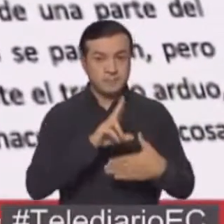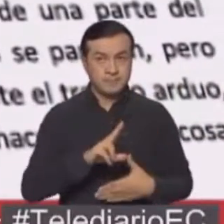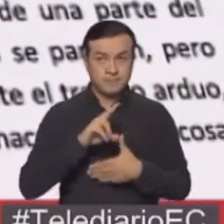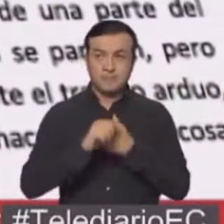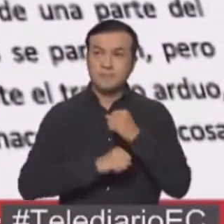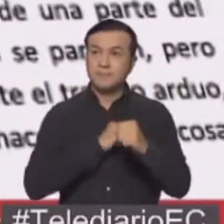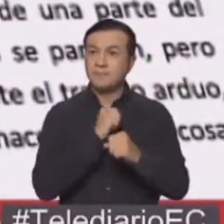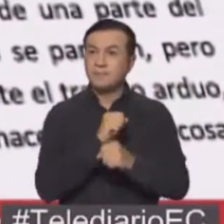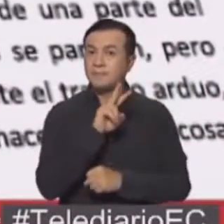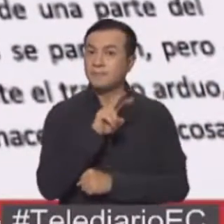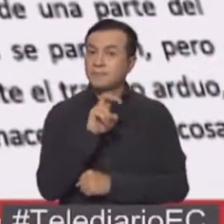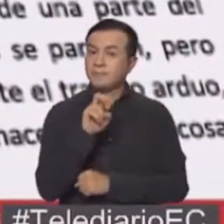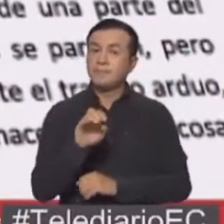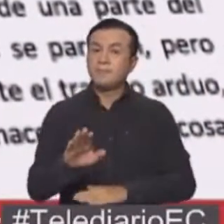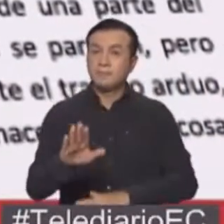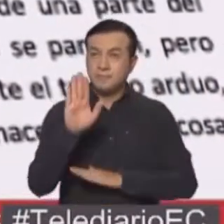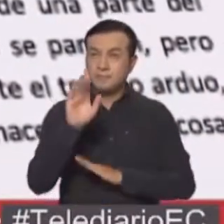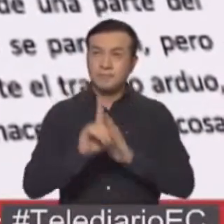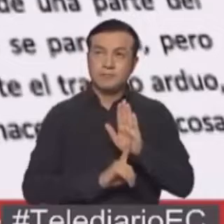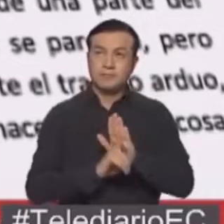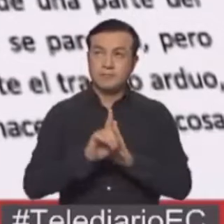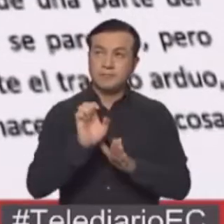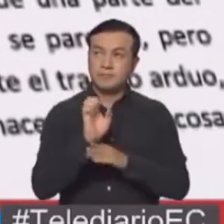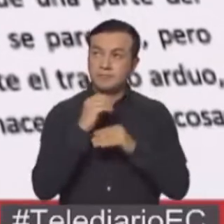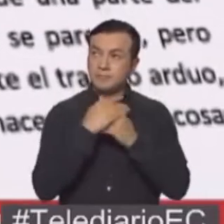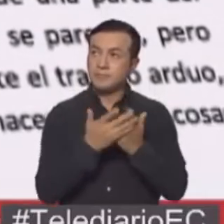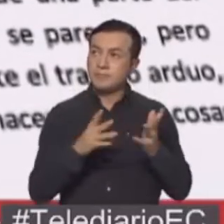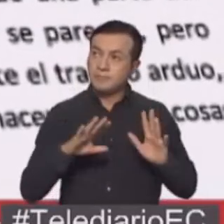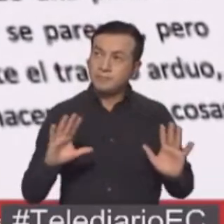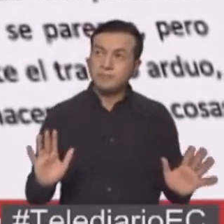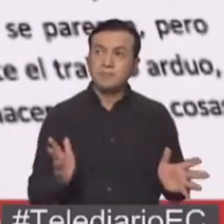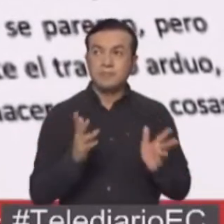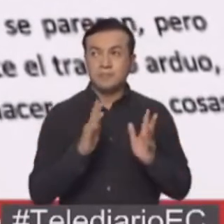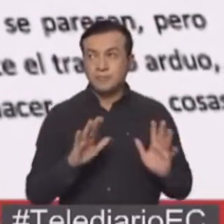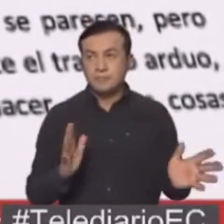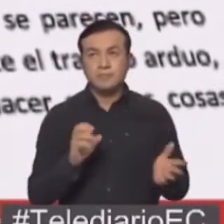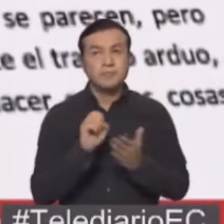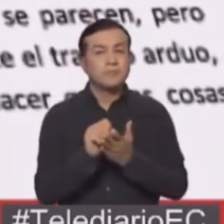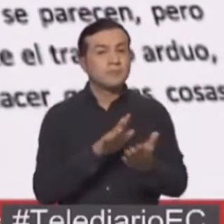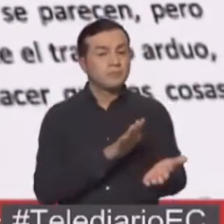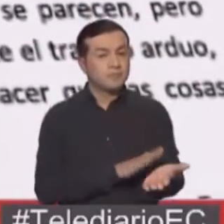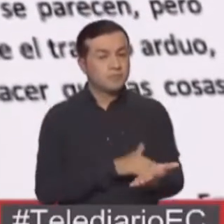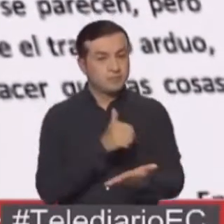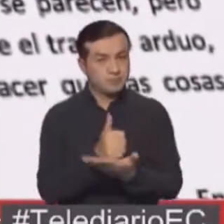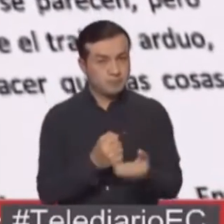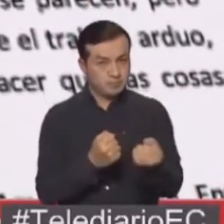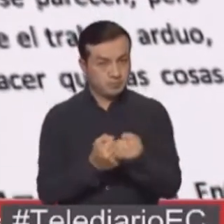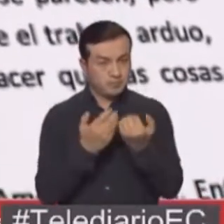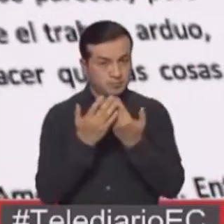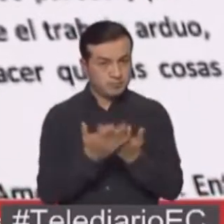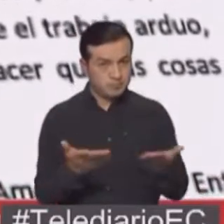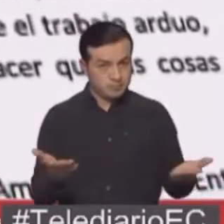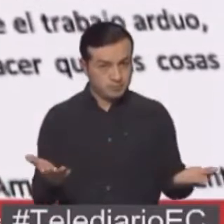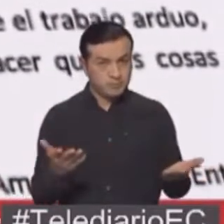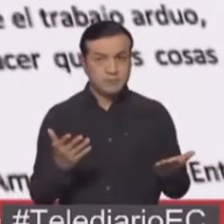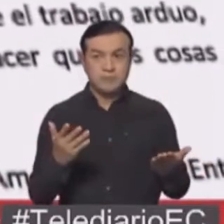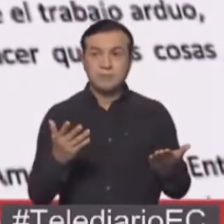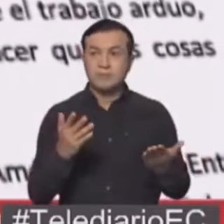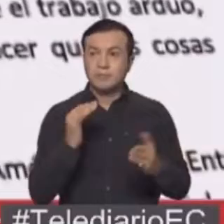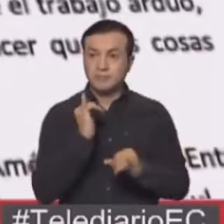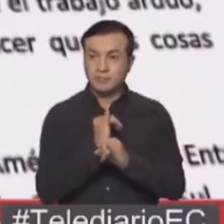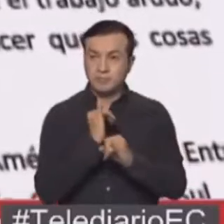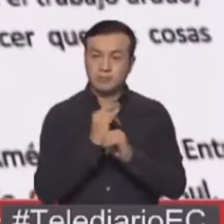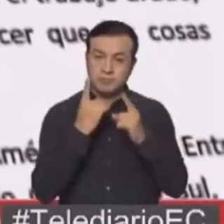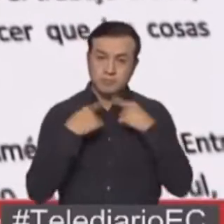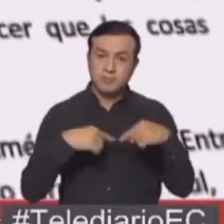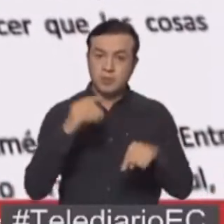2020 por su compromiso con el desarrollo de ecuador y el impulso de importantes proyectos para el beneficio nacional según el portal oficial de la entidad del